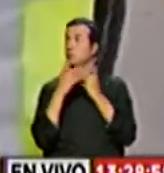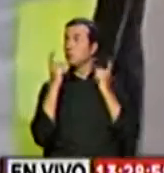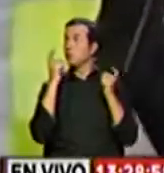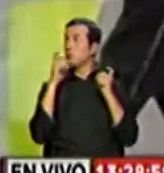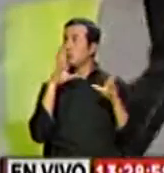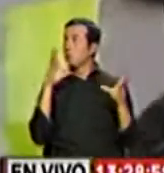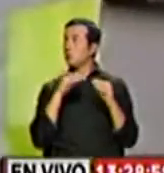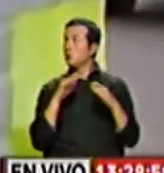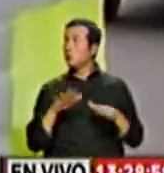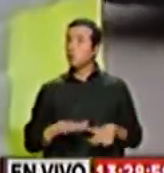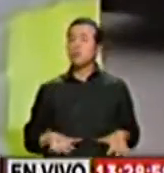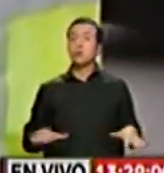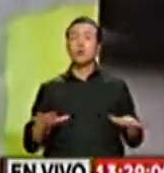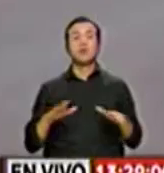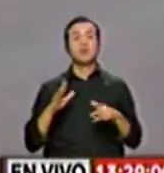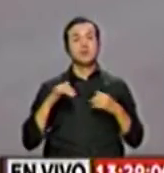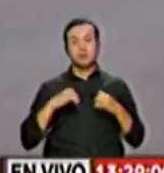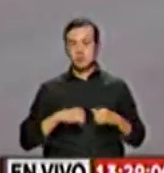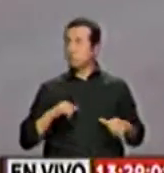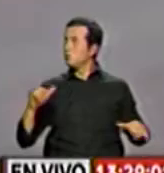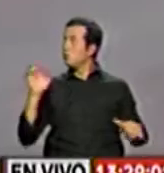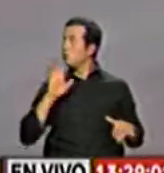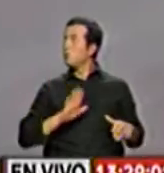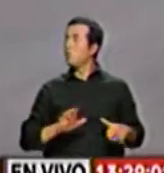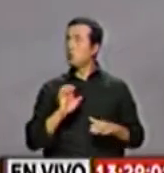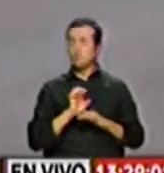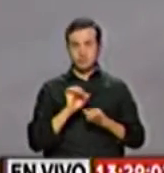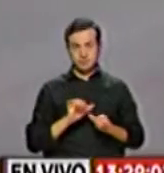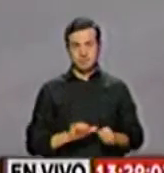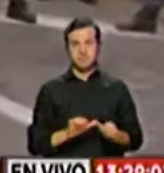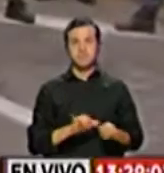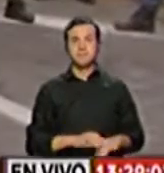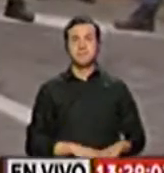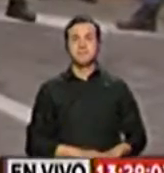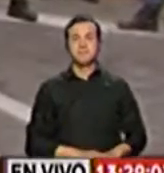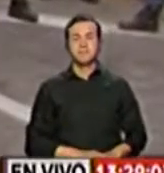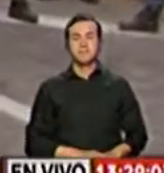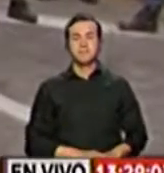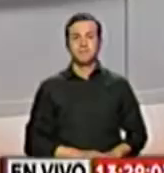control en las vías serán constantes a nivel nacional. Marlon Chica, Telediario.